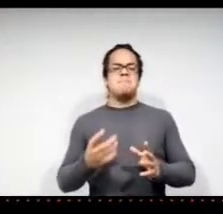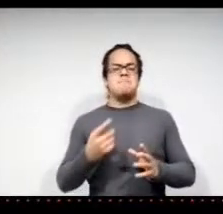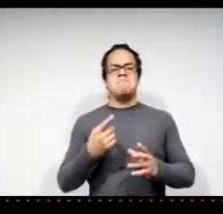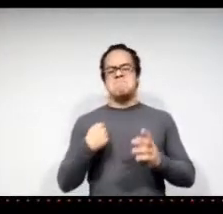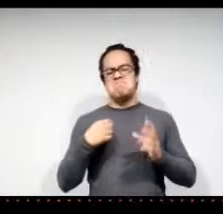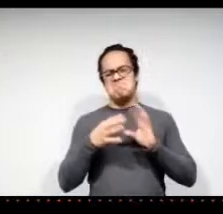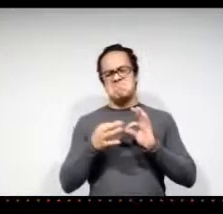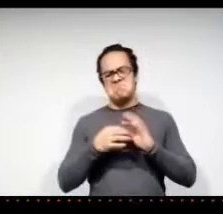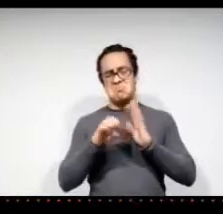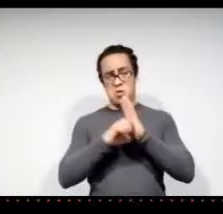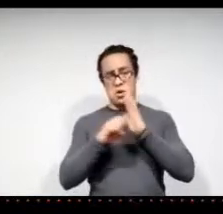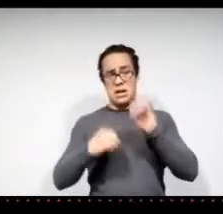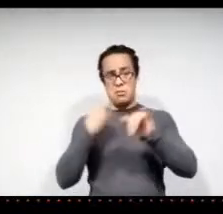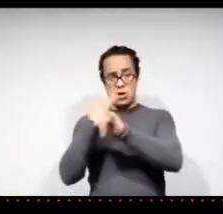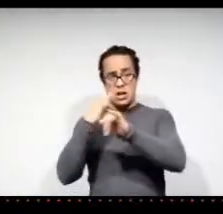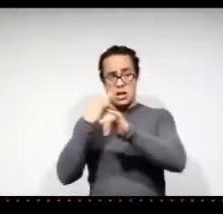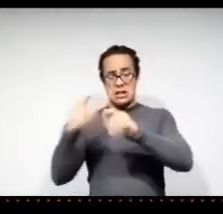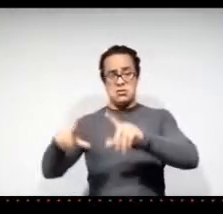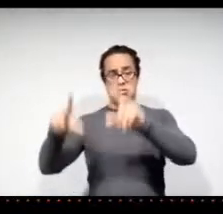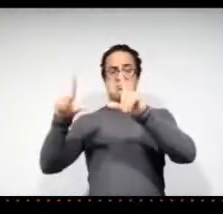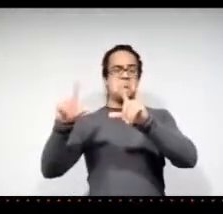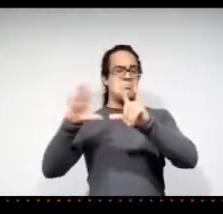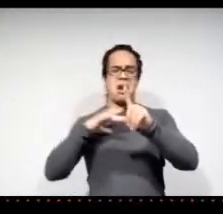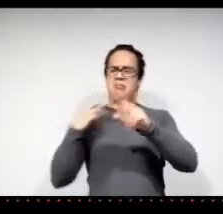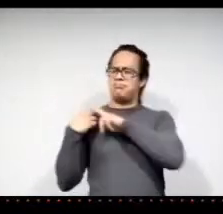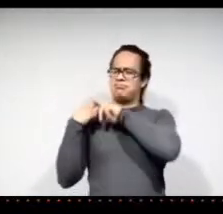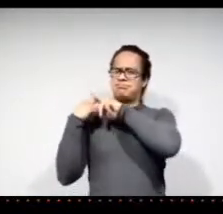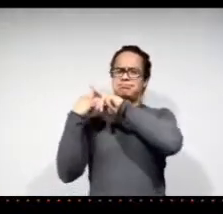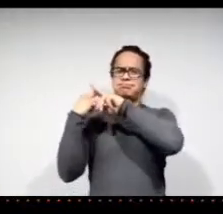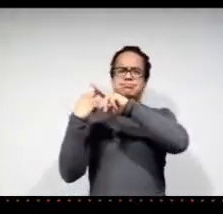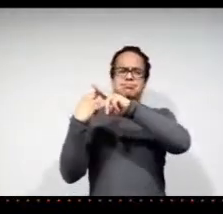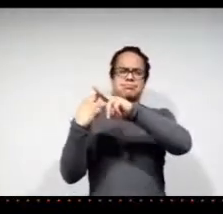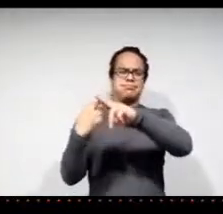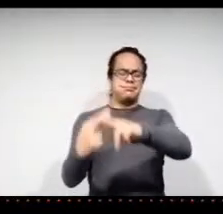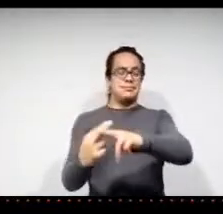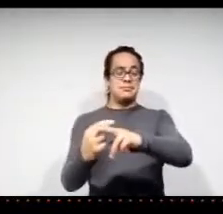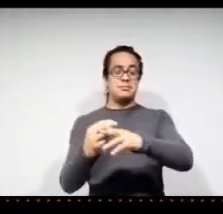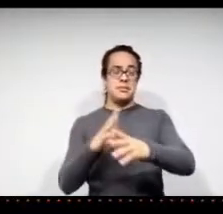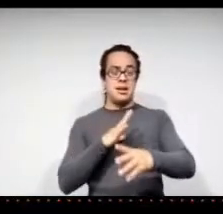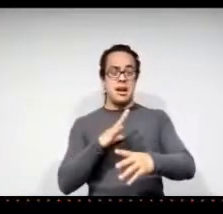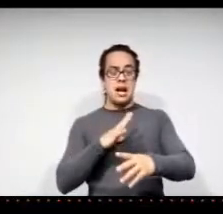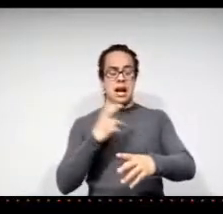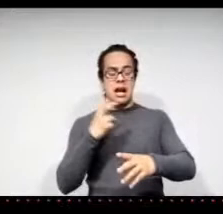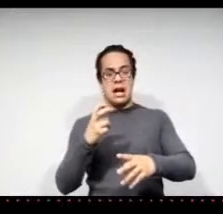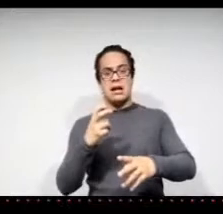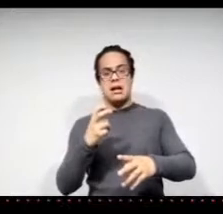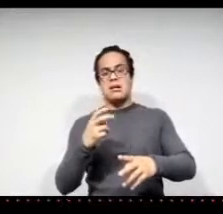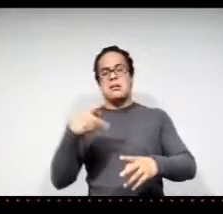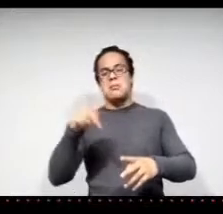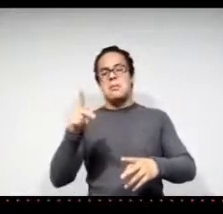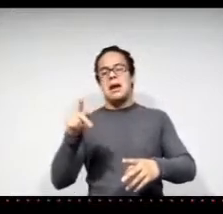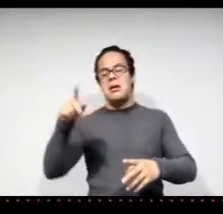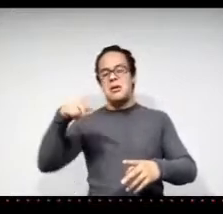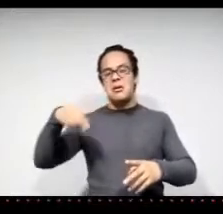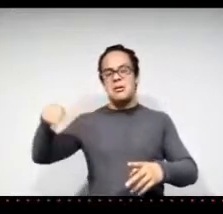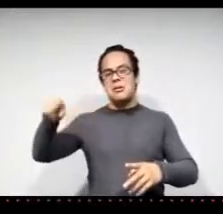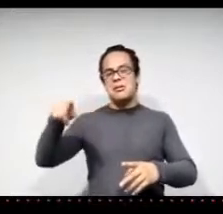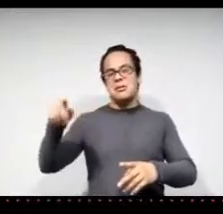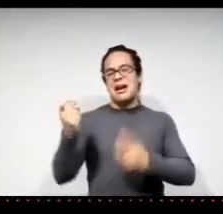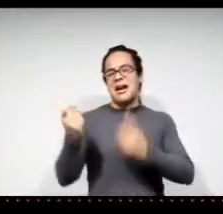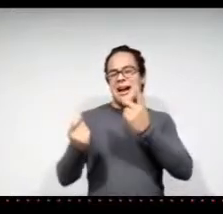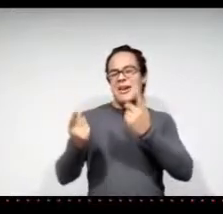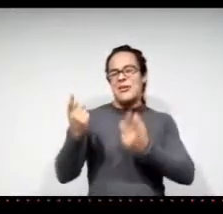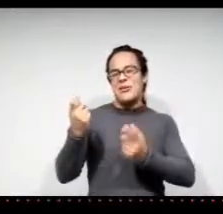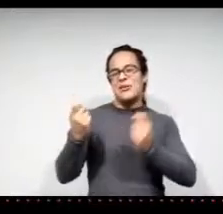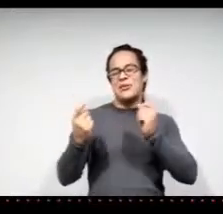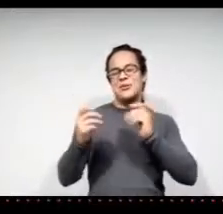a distancia, como modalidades, han estado desde hace mucho tiempo y por una serie de factores estaban así como la cenicienta, así medio